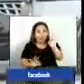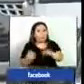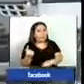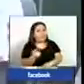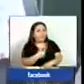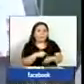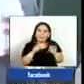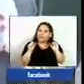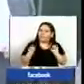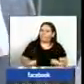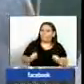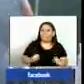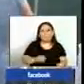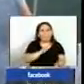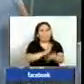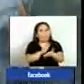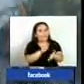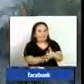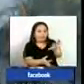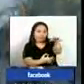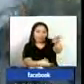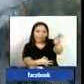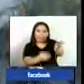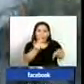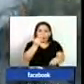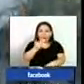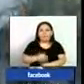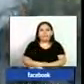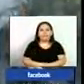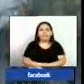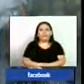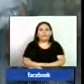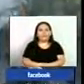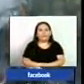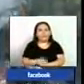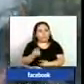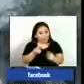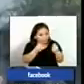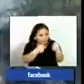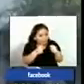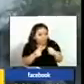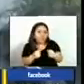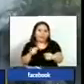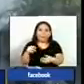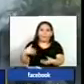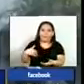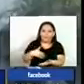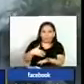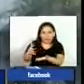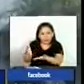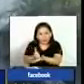inconvenientes para realizar los pagos. Vamos a buscar los mecanismos que sean necesarios como el de Hacienda,